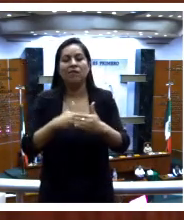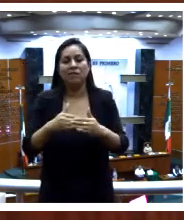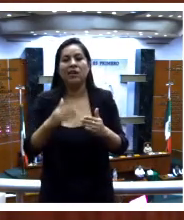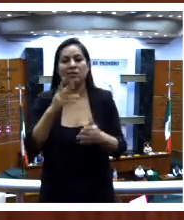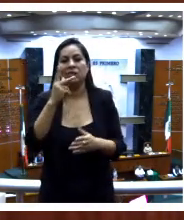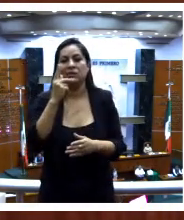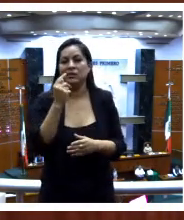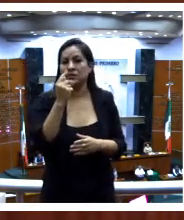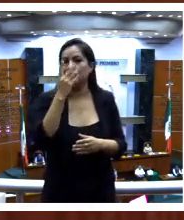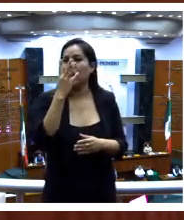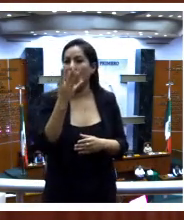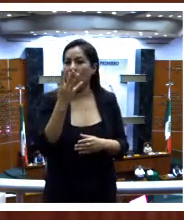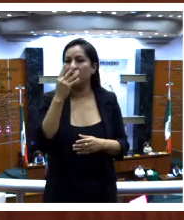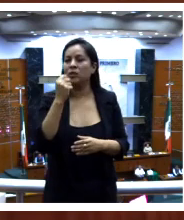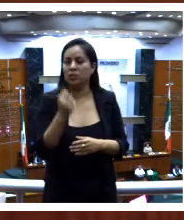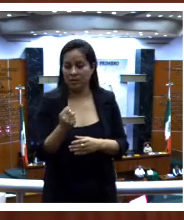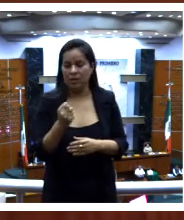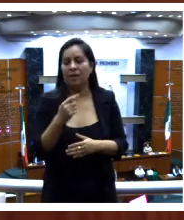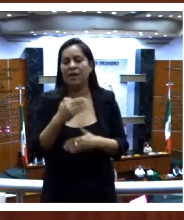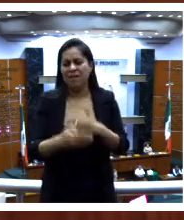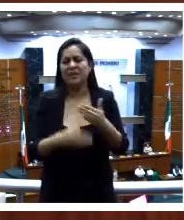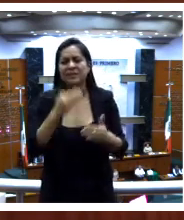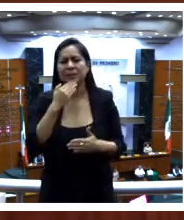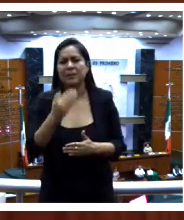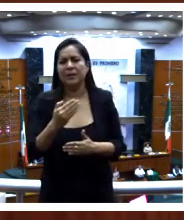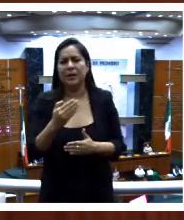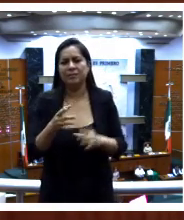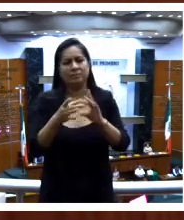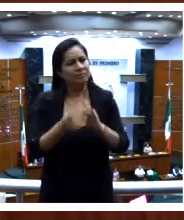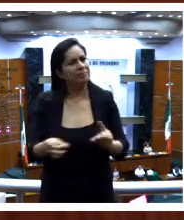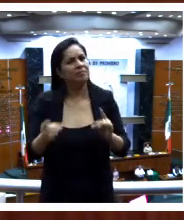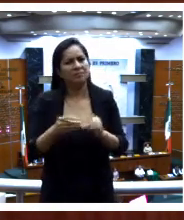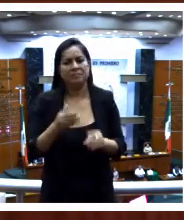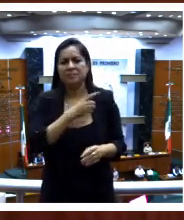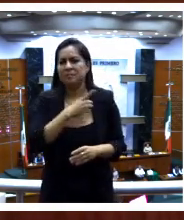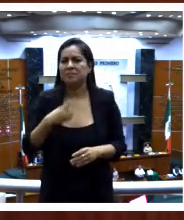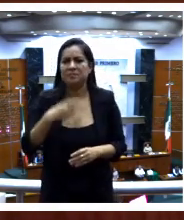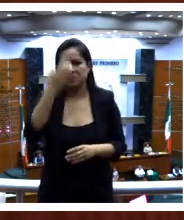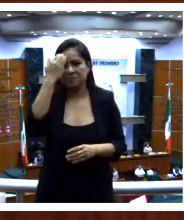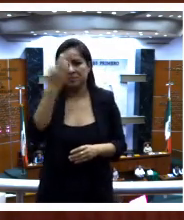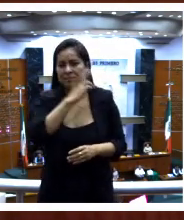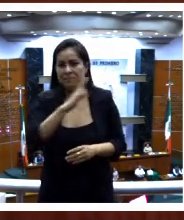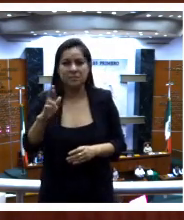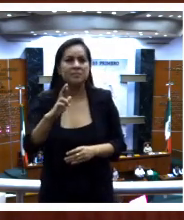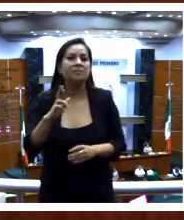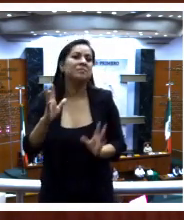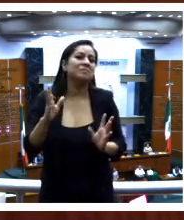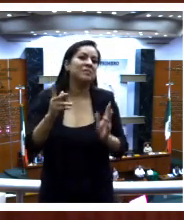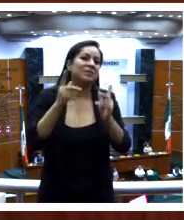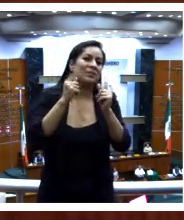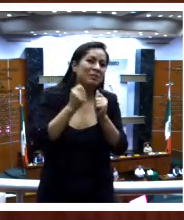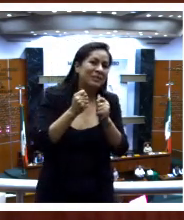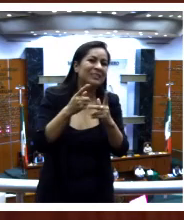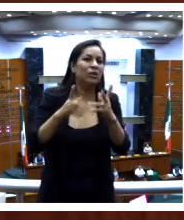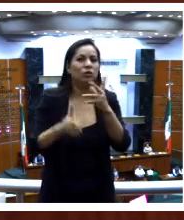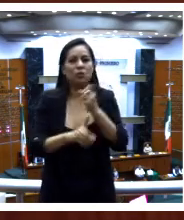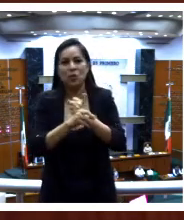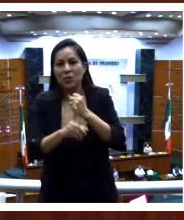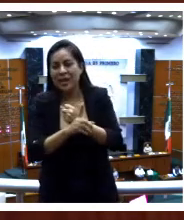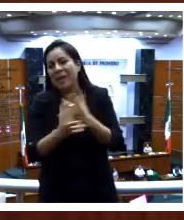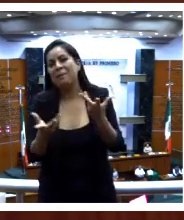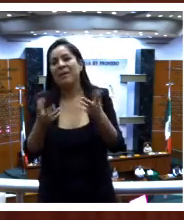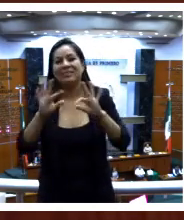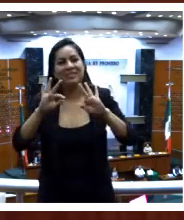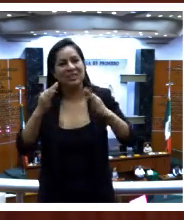esta cuarta transformación y avanza bien, hay que decirlo y hay que reconocerlo, contra todas las inercias y contra todas